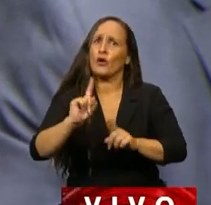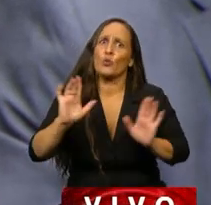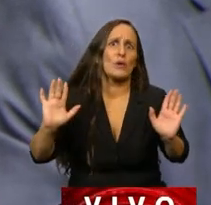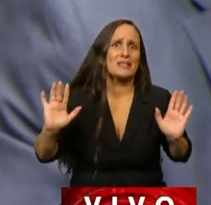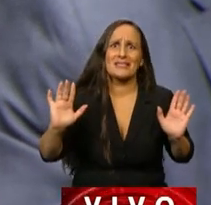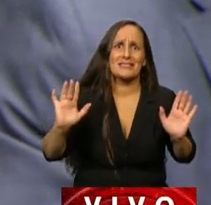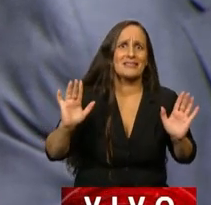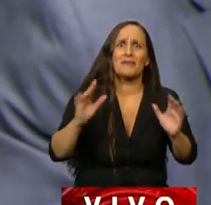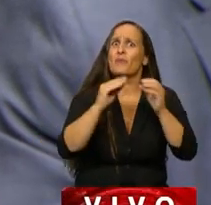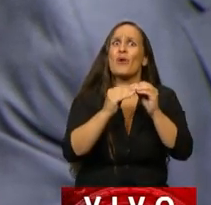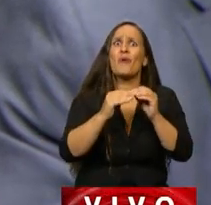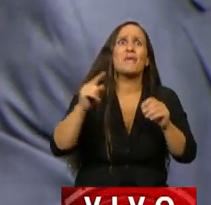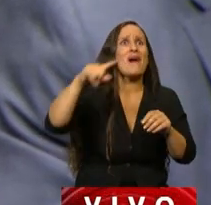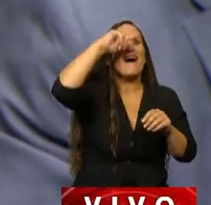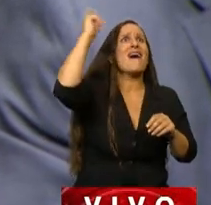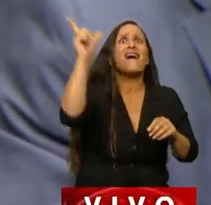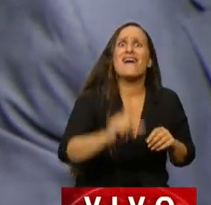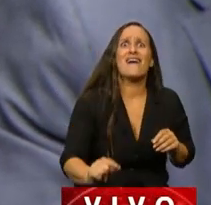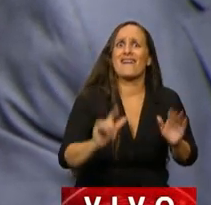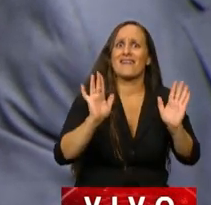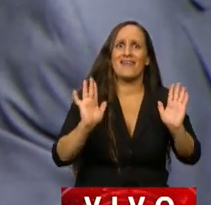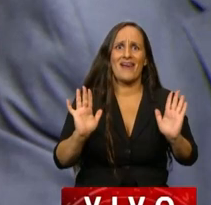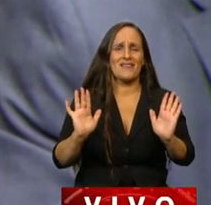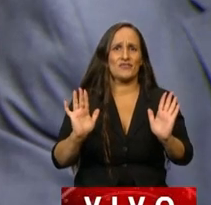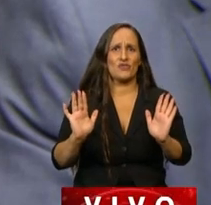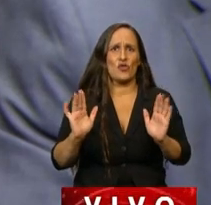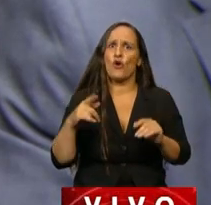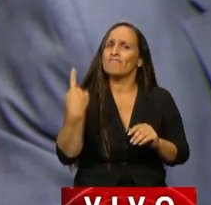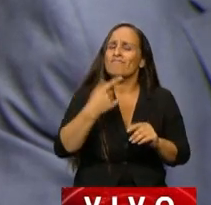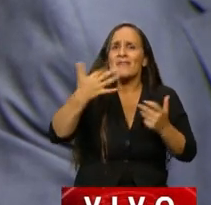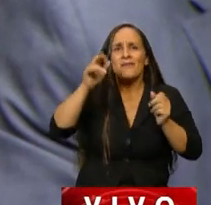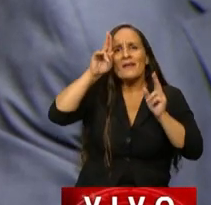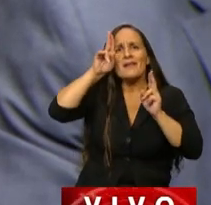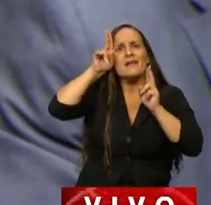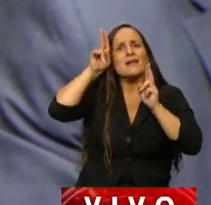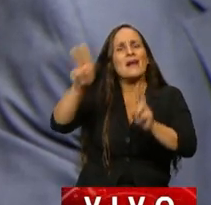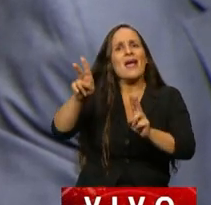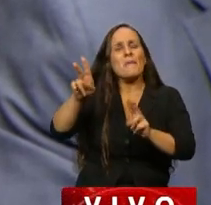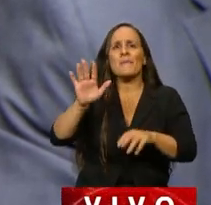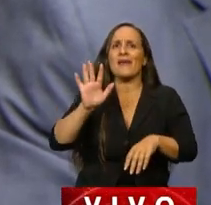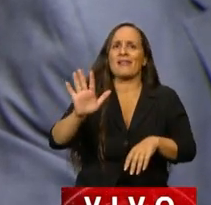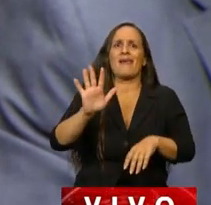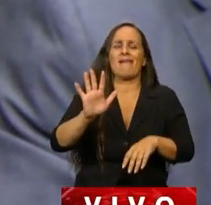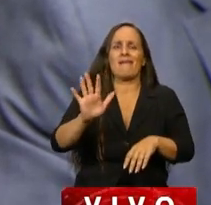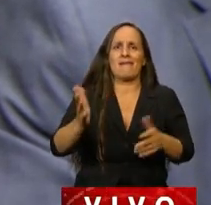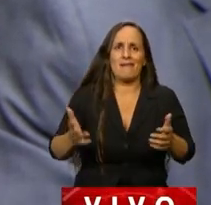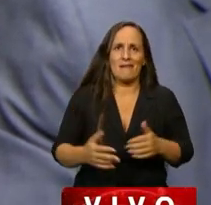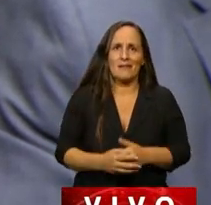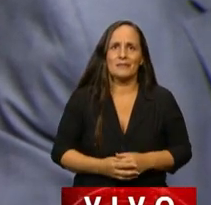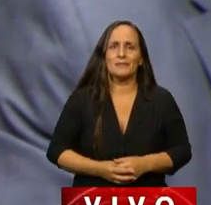Es del Estado-Nación, es darle continuidad y debemos respetar esa institucionalidad.